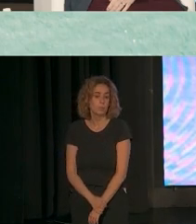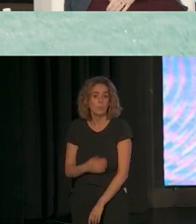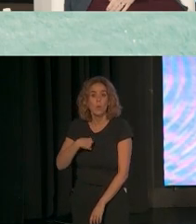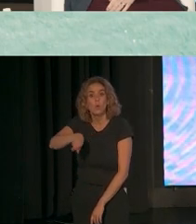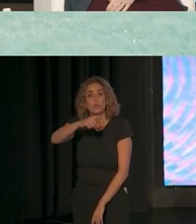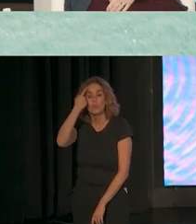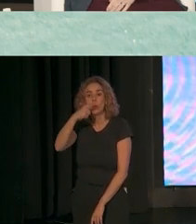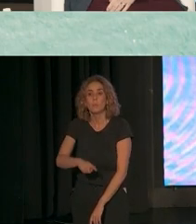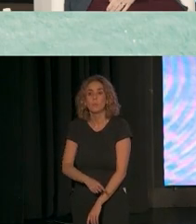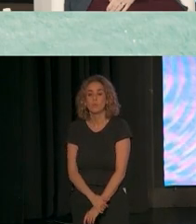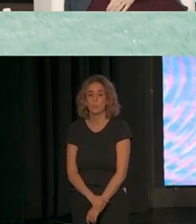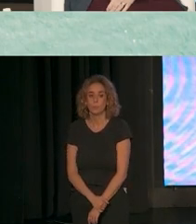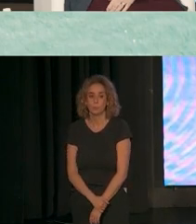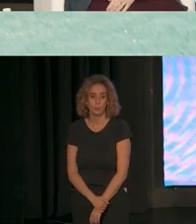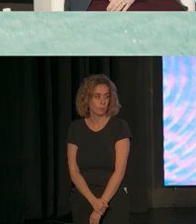ya sabemos,